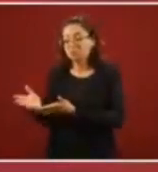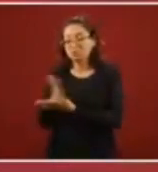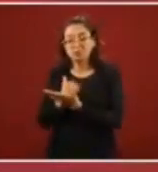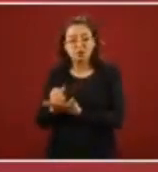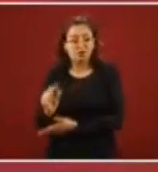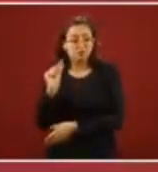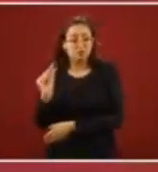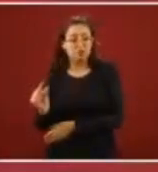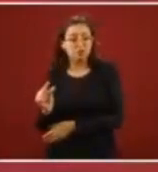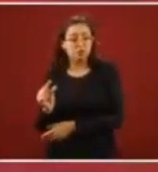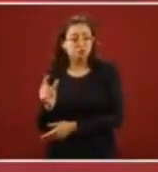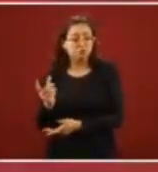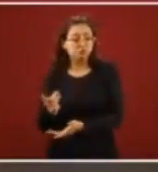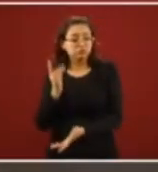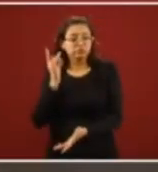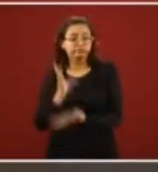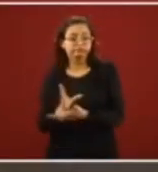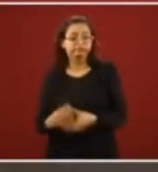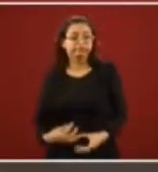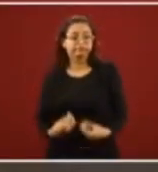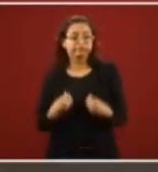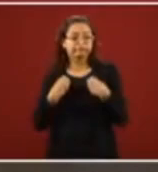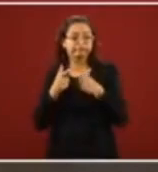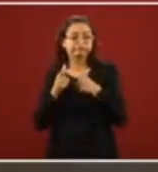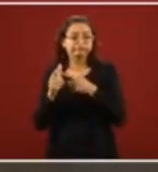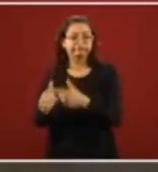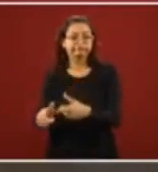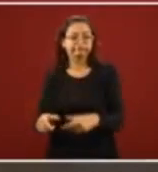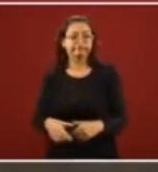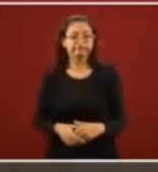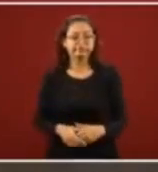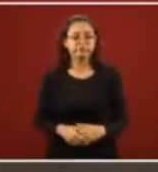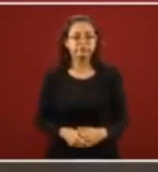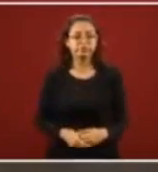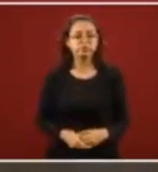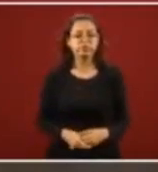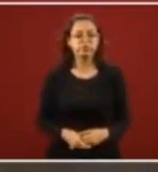con